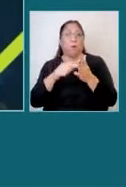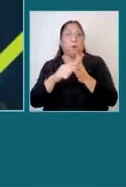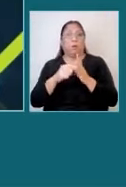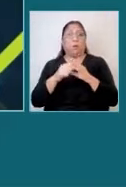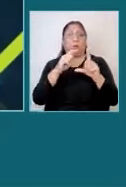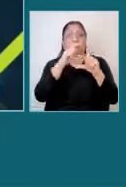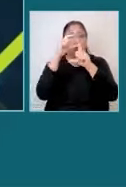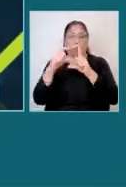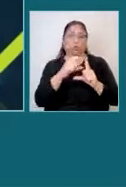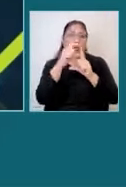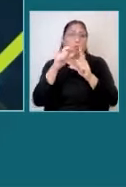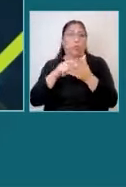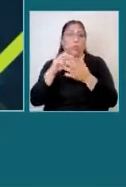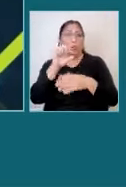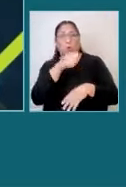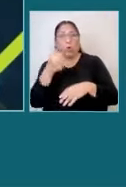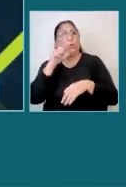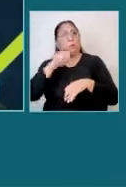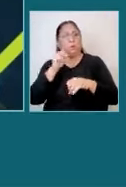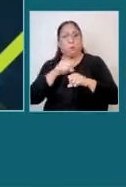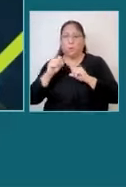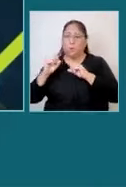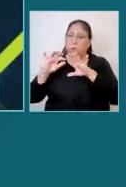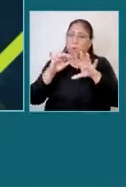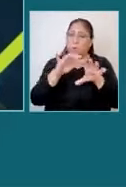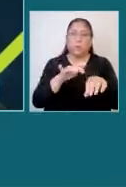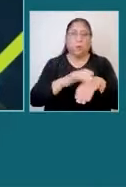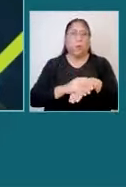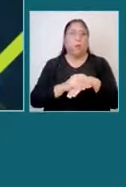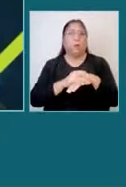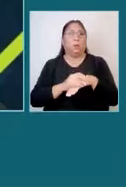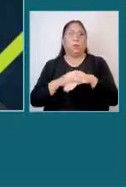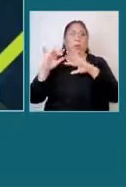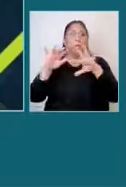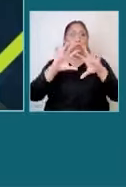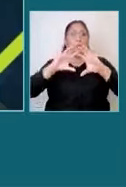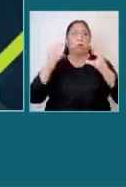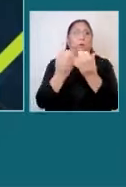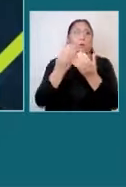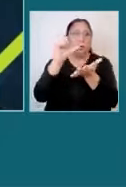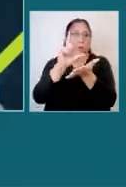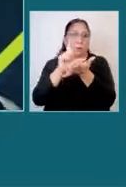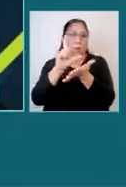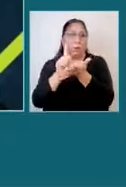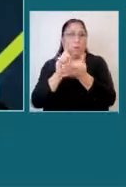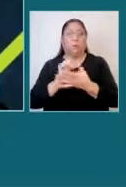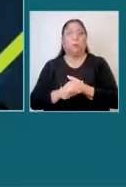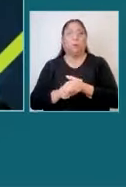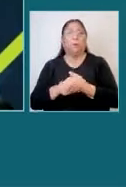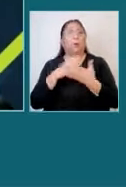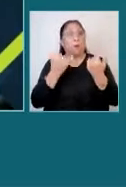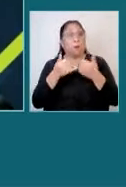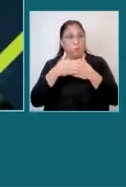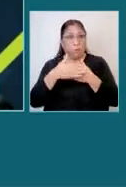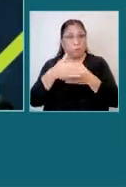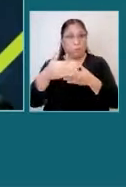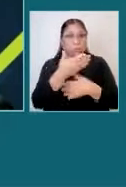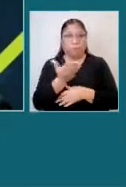Zoom y con otras más bien presenciales en el Centro de Convenciones de Lima. A continuación,